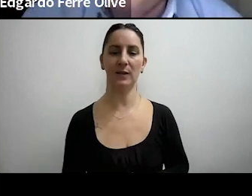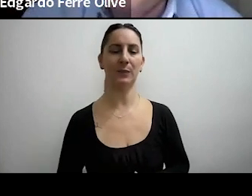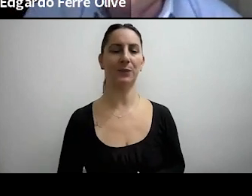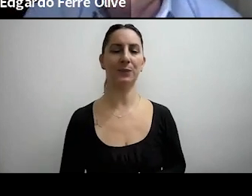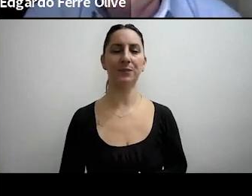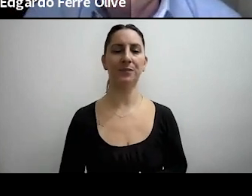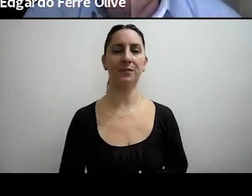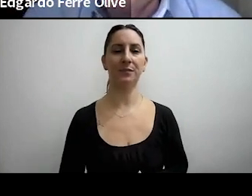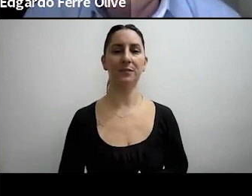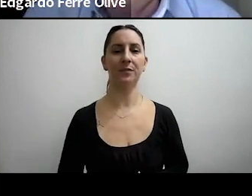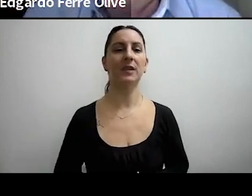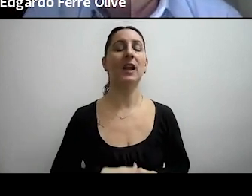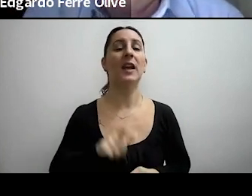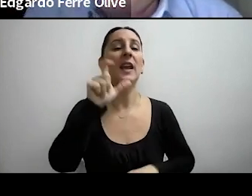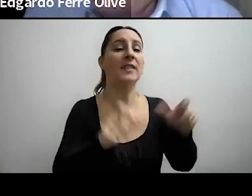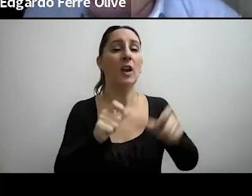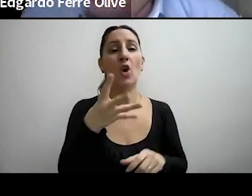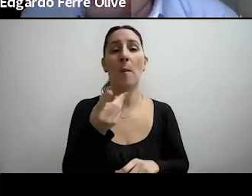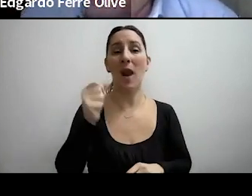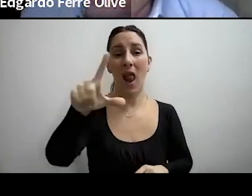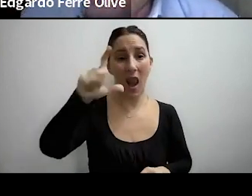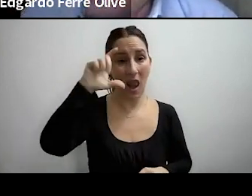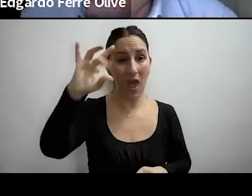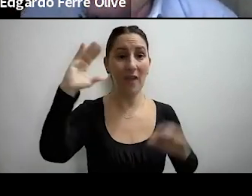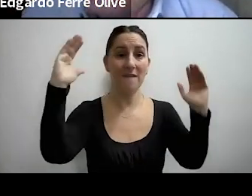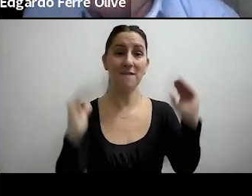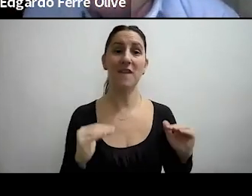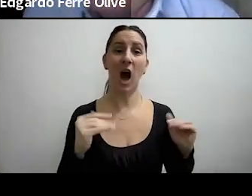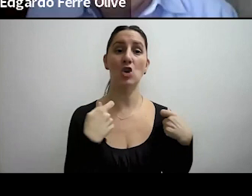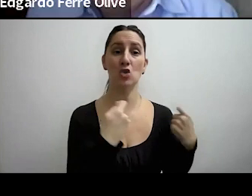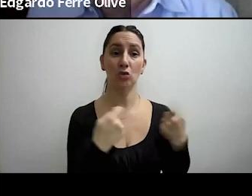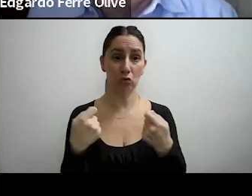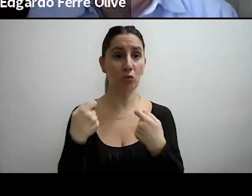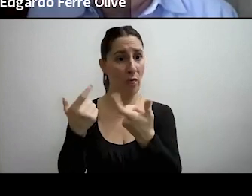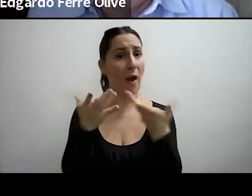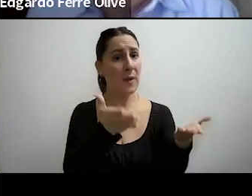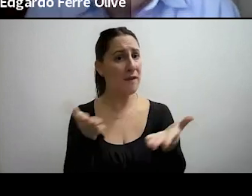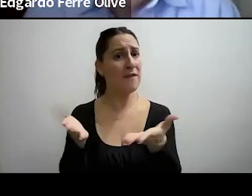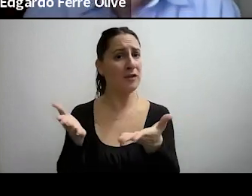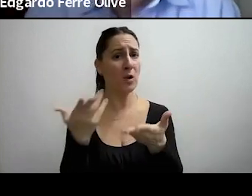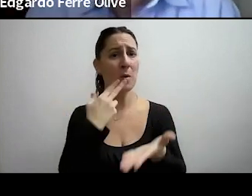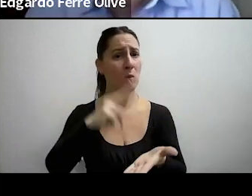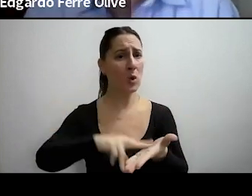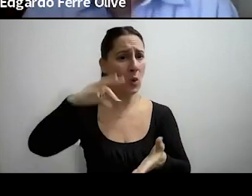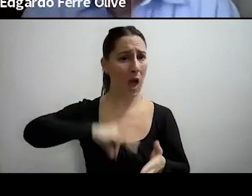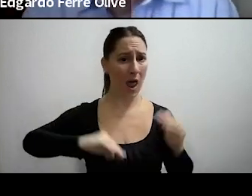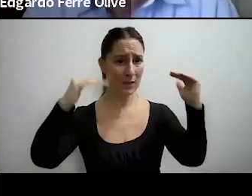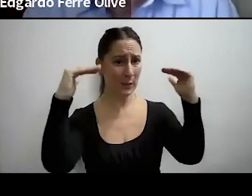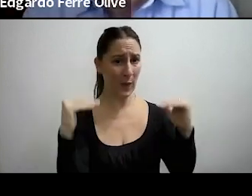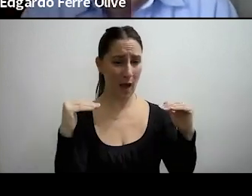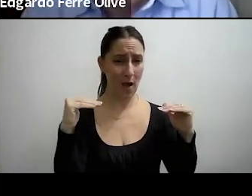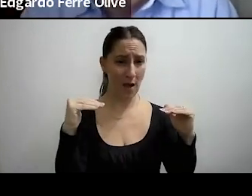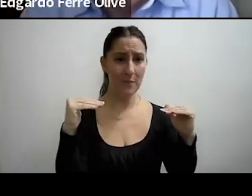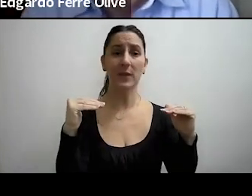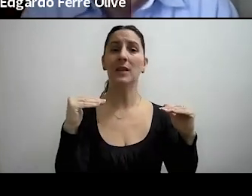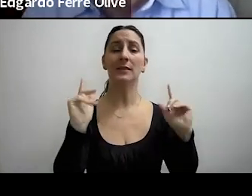LED de bajo consumo, darle un beneficio que puedan deducir los impuestos a las ganancias. Y es fantástico eso. Como también habría que decir que en CIRADIG tendría